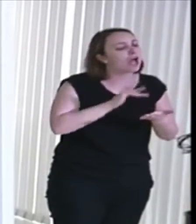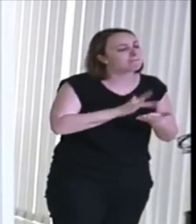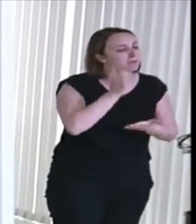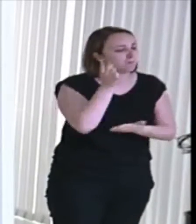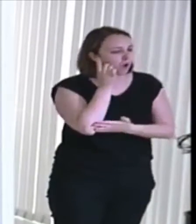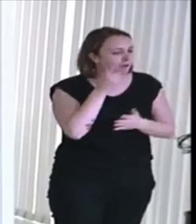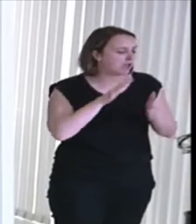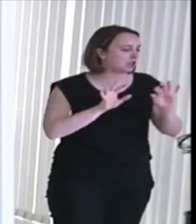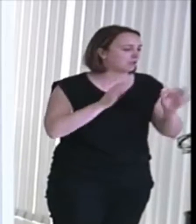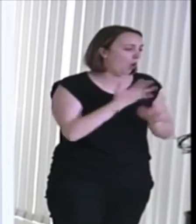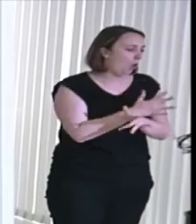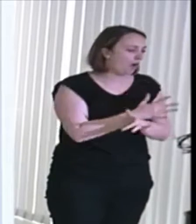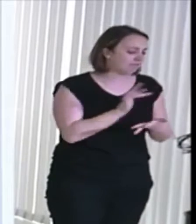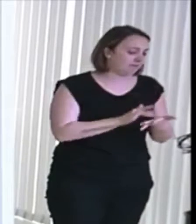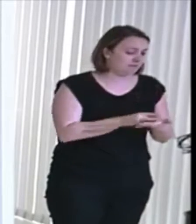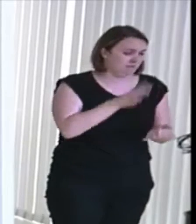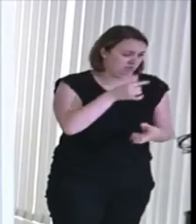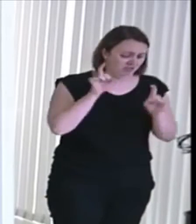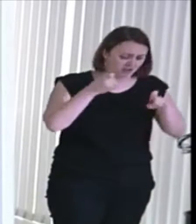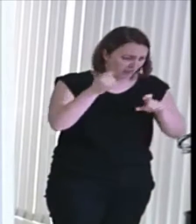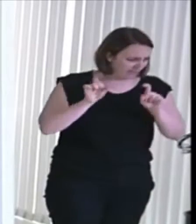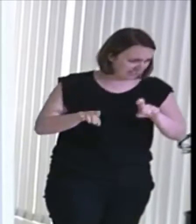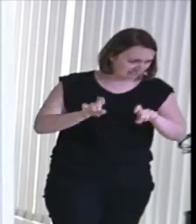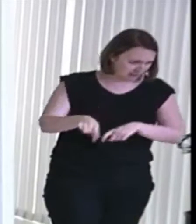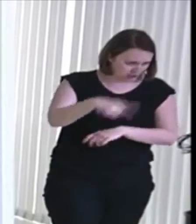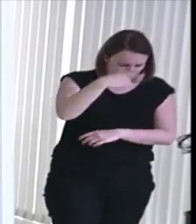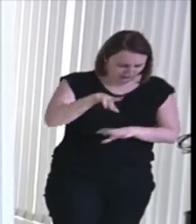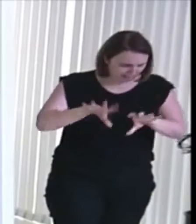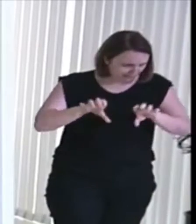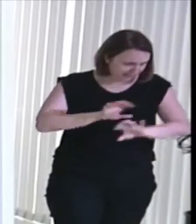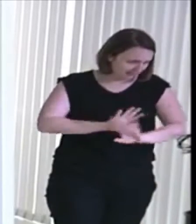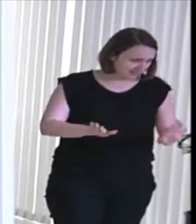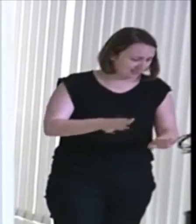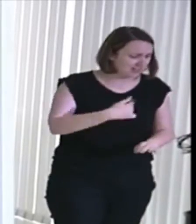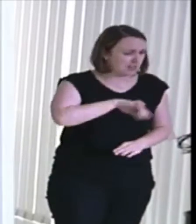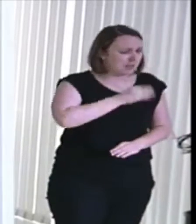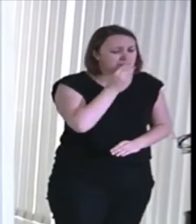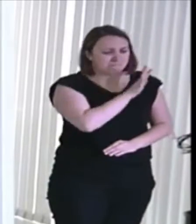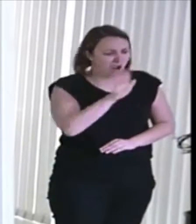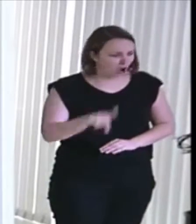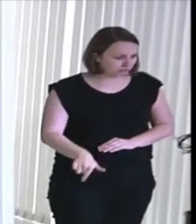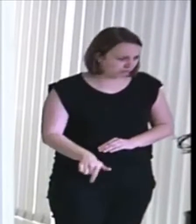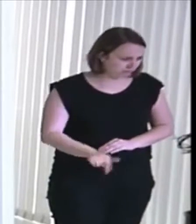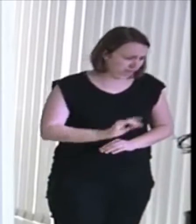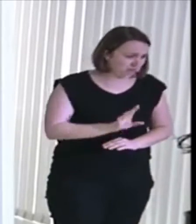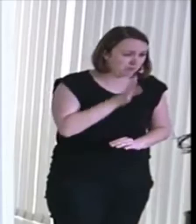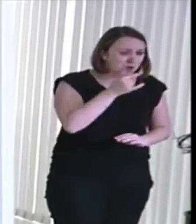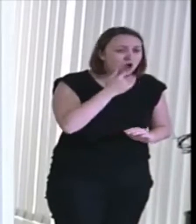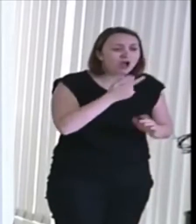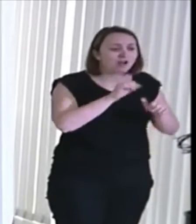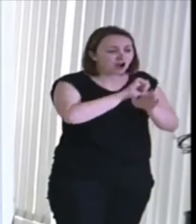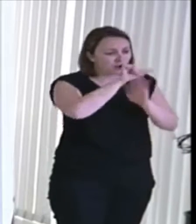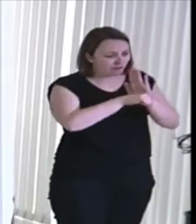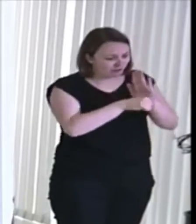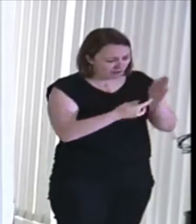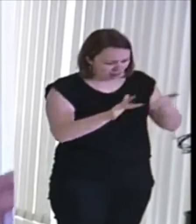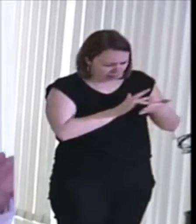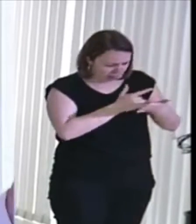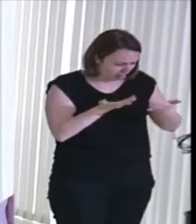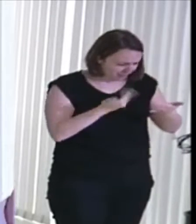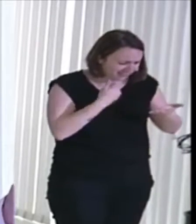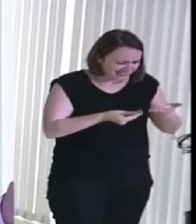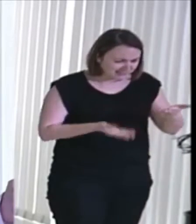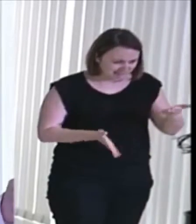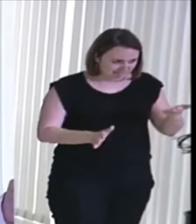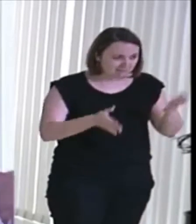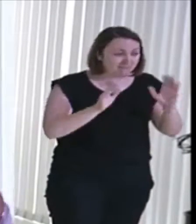teléfonos a jugar, que eso no necesitan que les enseñe nadie, aprenden solos y mejor que nosotros, son capaces de desconfigurar de cualquier cosa en 5 minutos, sino